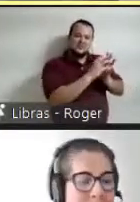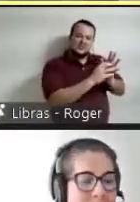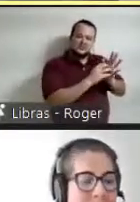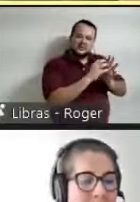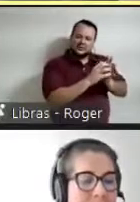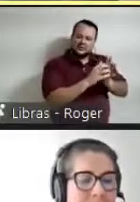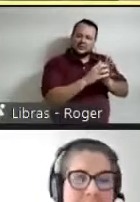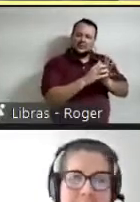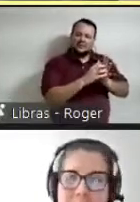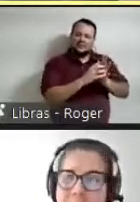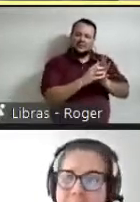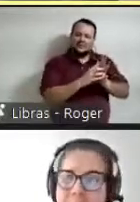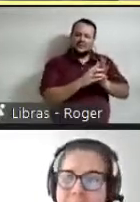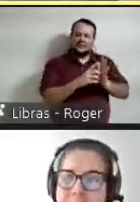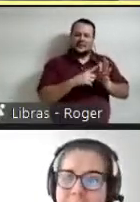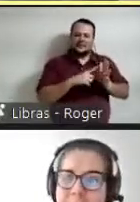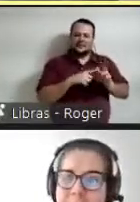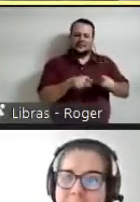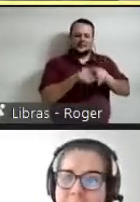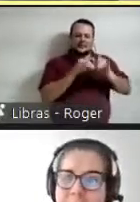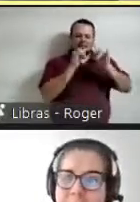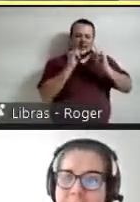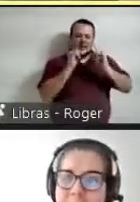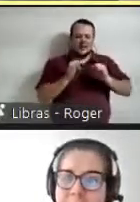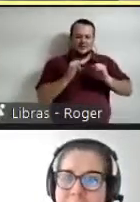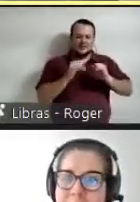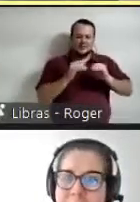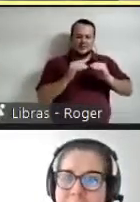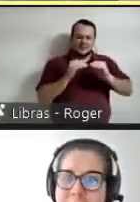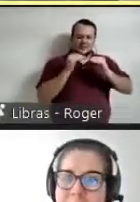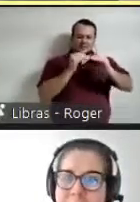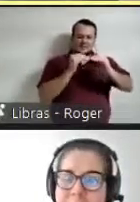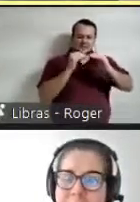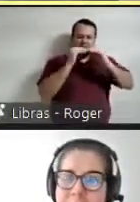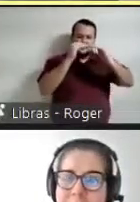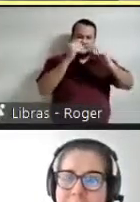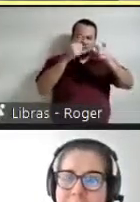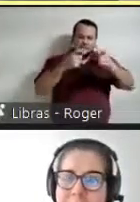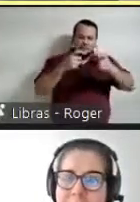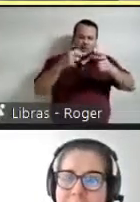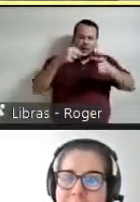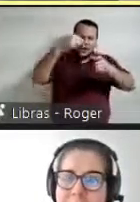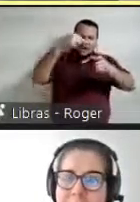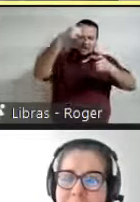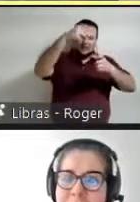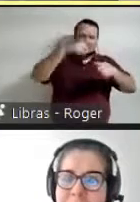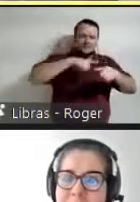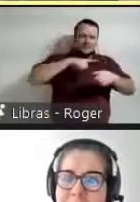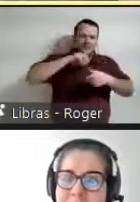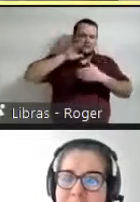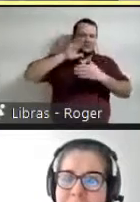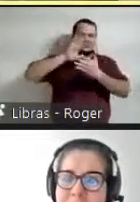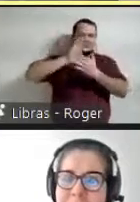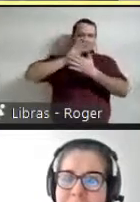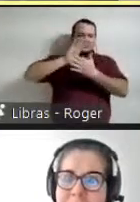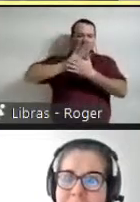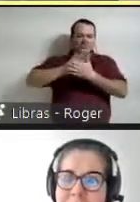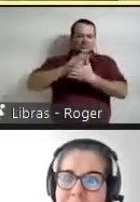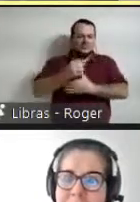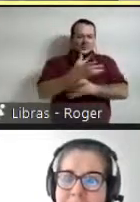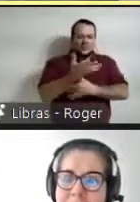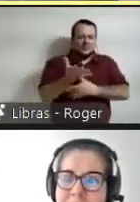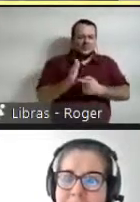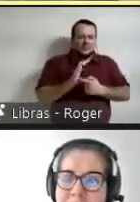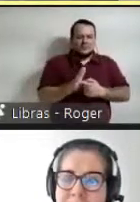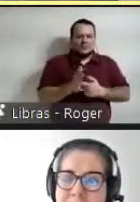estandeamos la nueva estructura enfatiza la condición temporal y dinámica de la que entendemos por intervención del patrimonio aliviendo también un trabajo en proceso